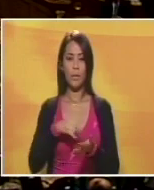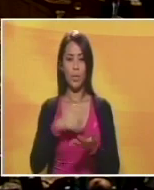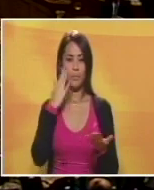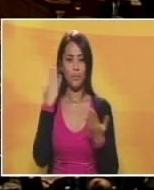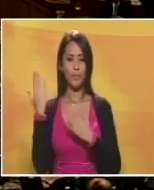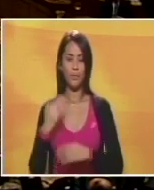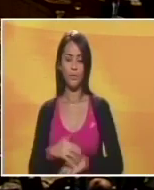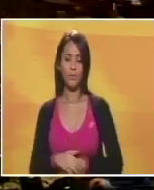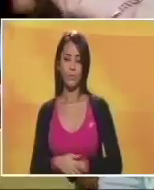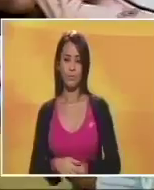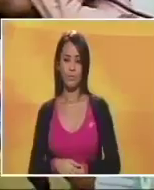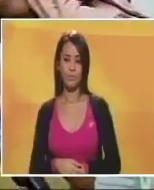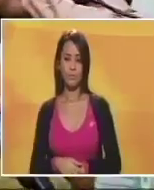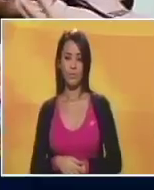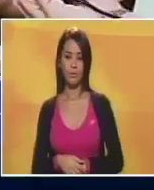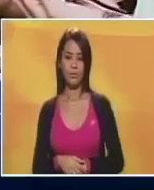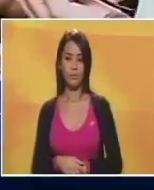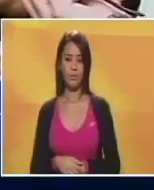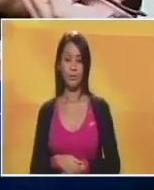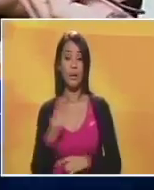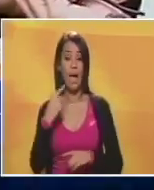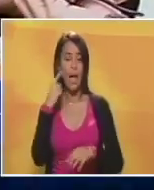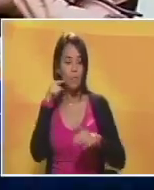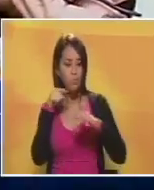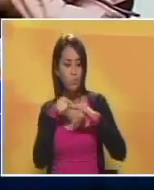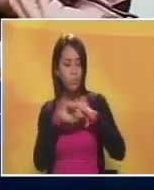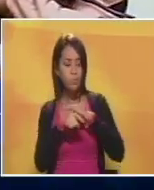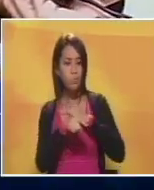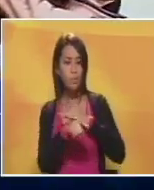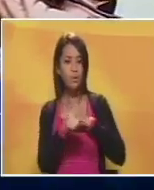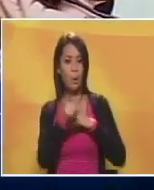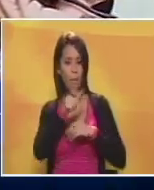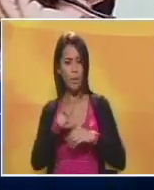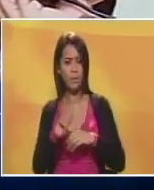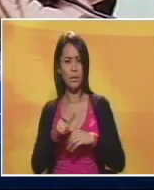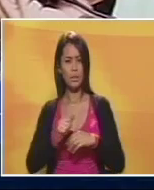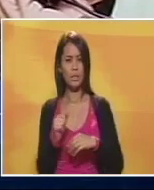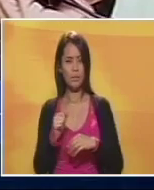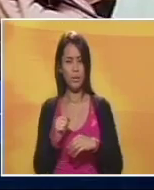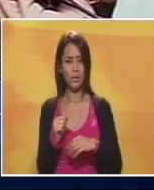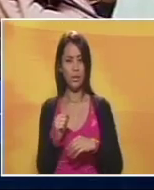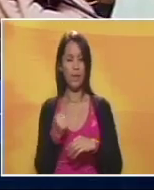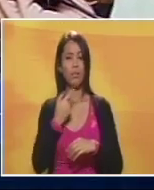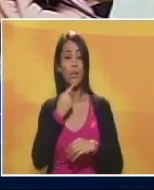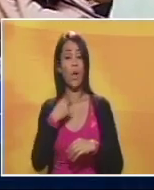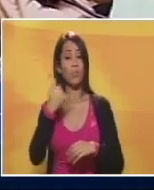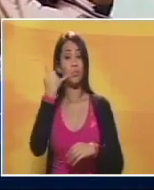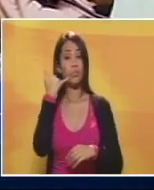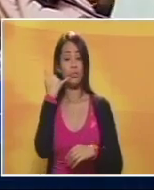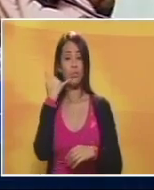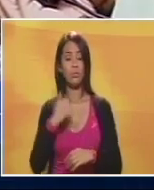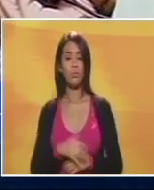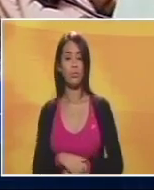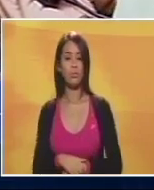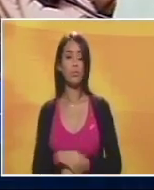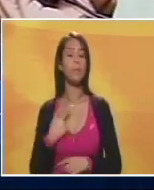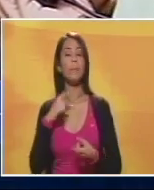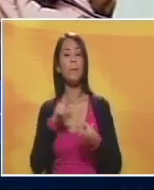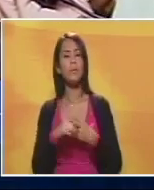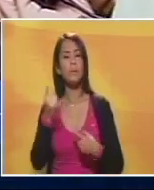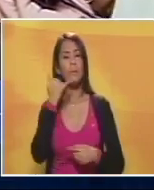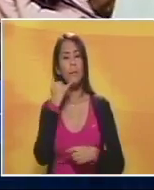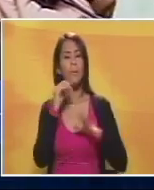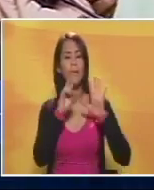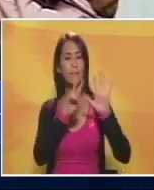Veamos. Había una requisa. Eso es lo que ellos nos dijeron vía telefónica. Mi esposo me llamó a